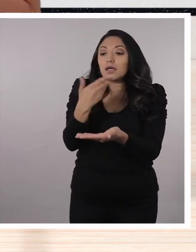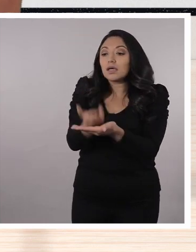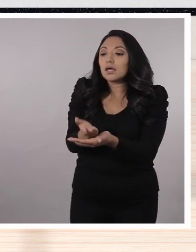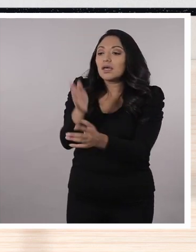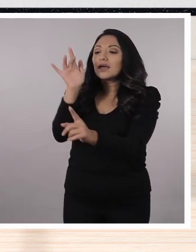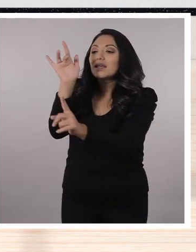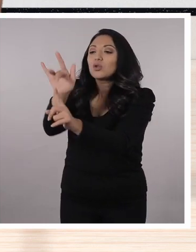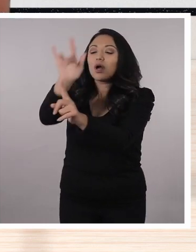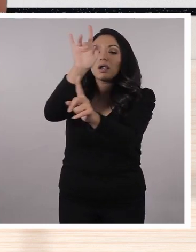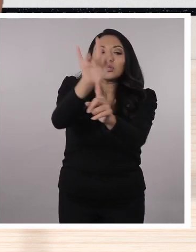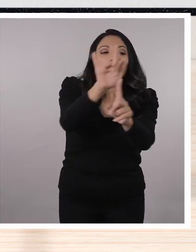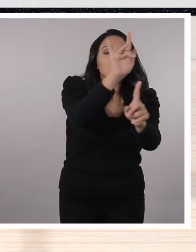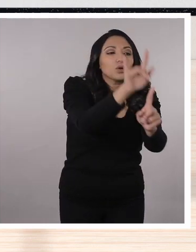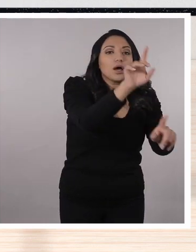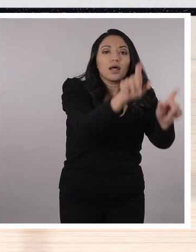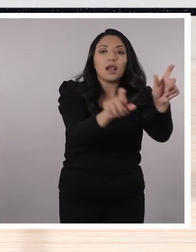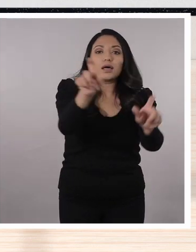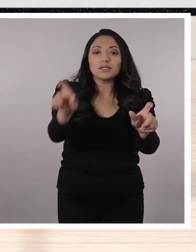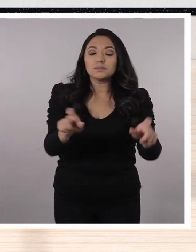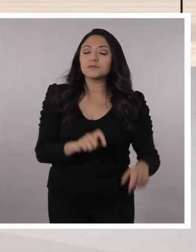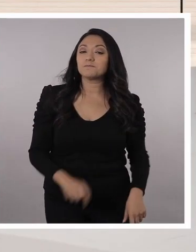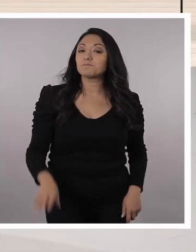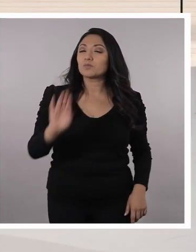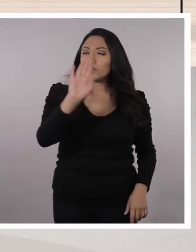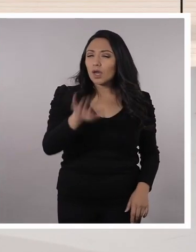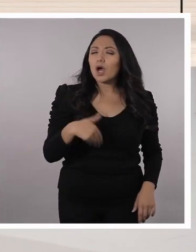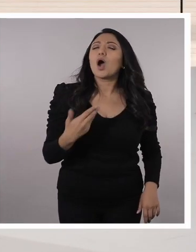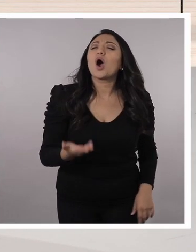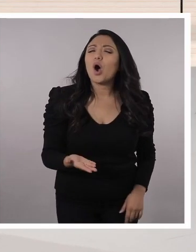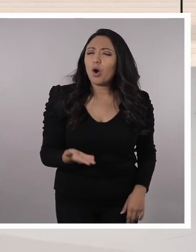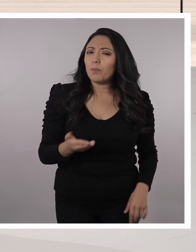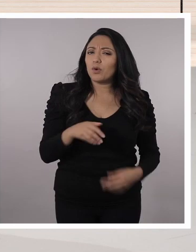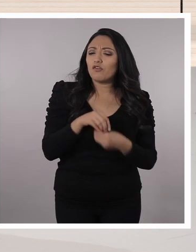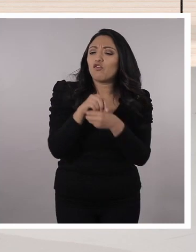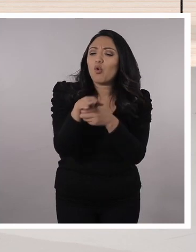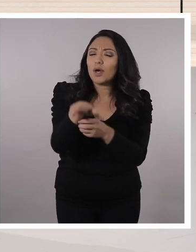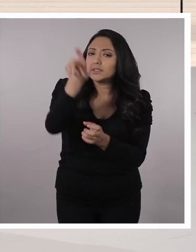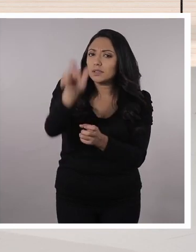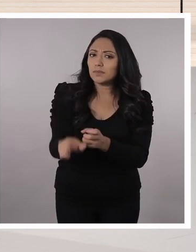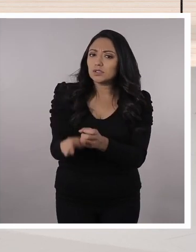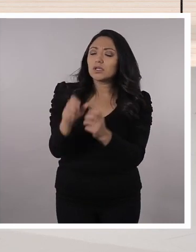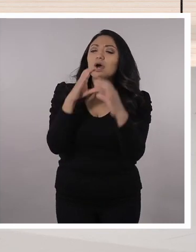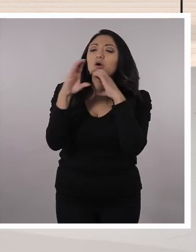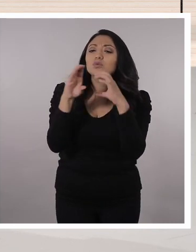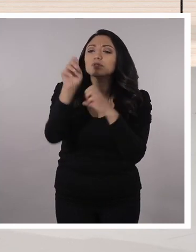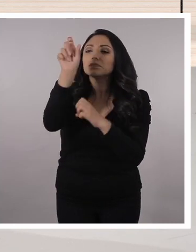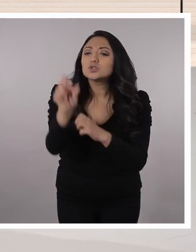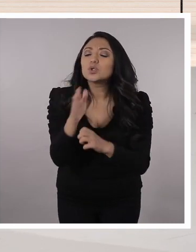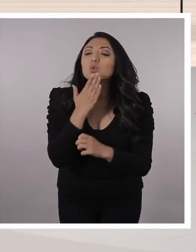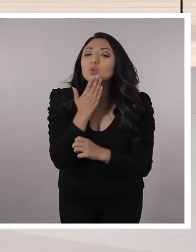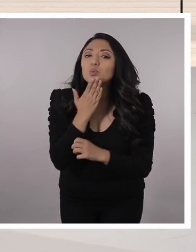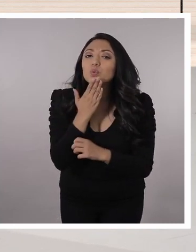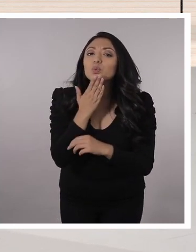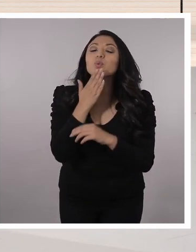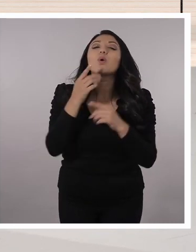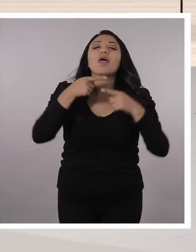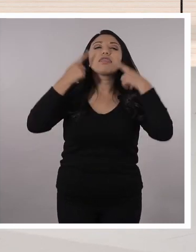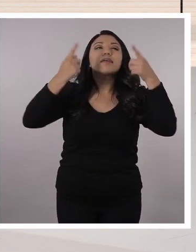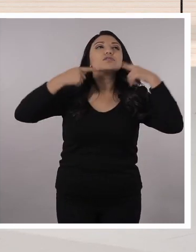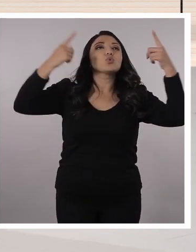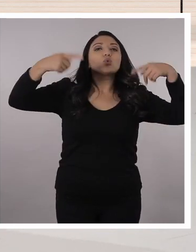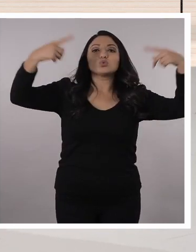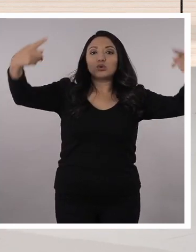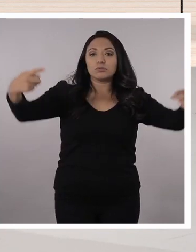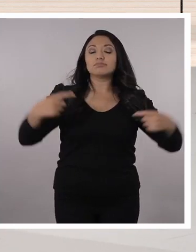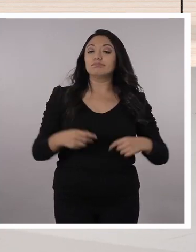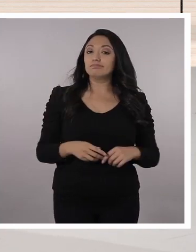algo, llegar a la gente, ser empáticos. Y sabes que una manera de llegar a la gente, de poder comunicarse con ellos, es a